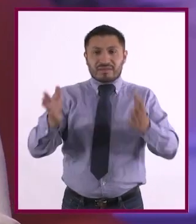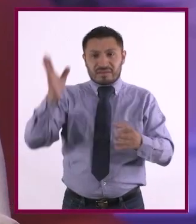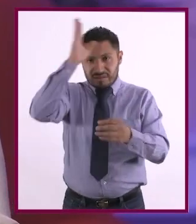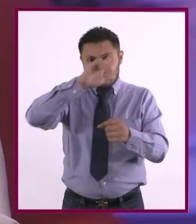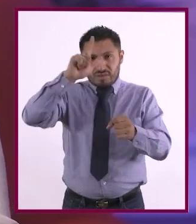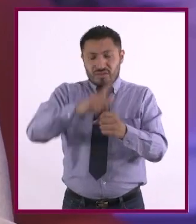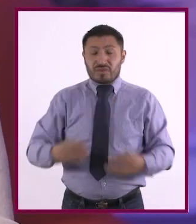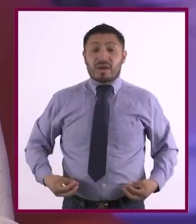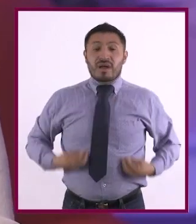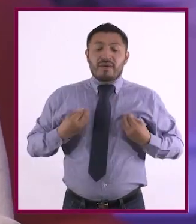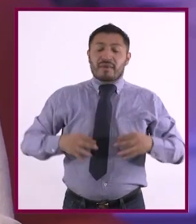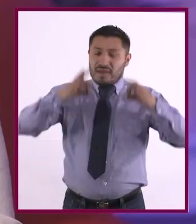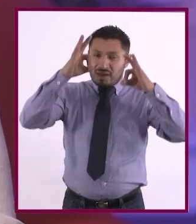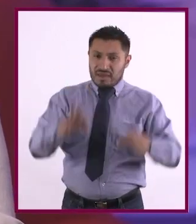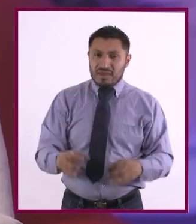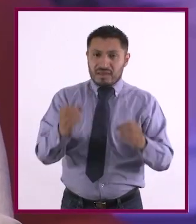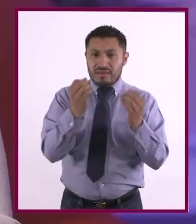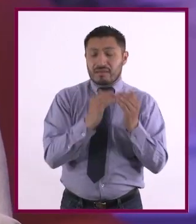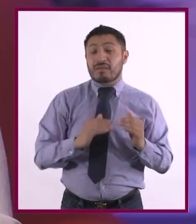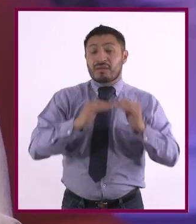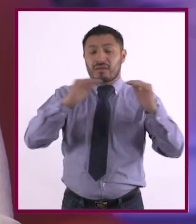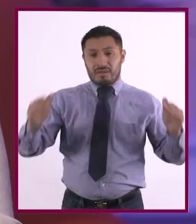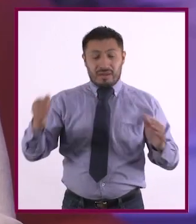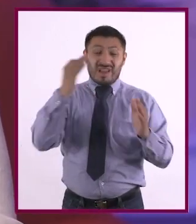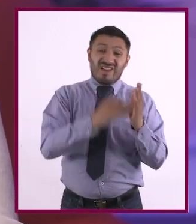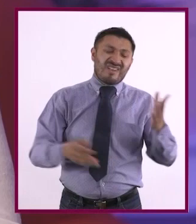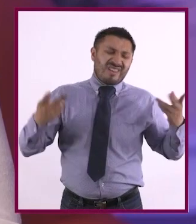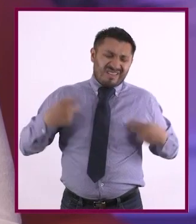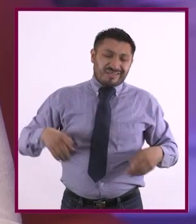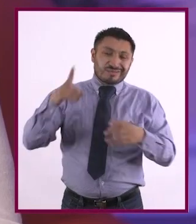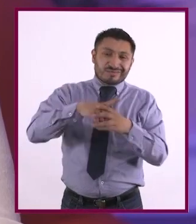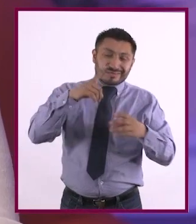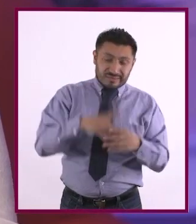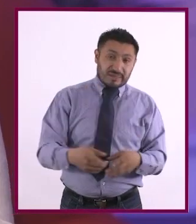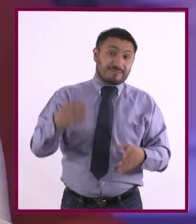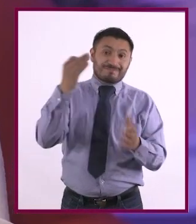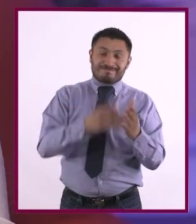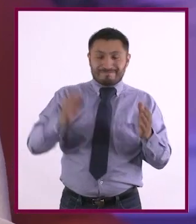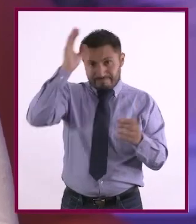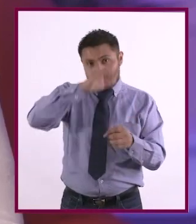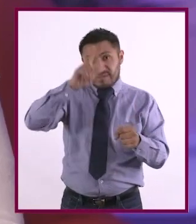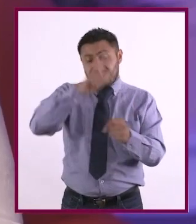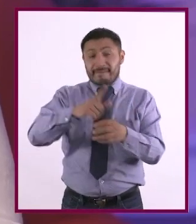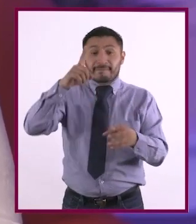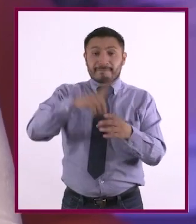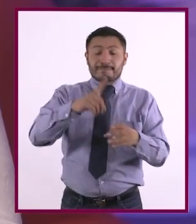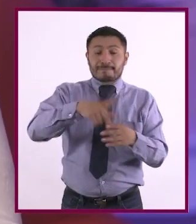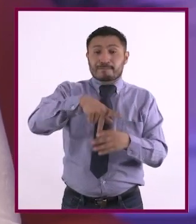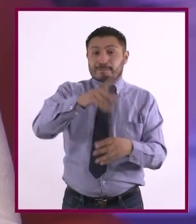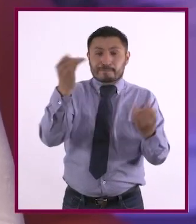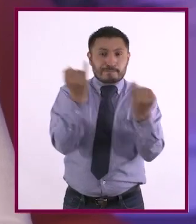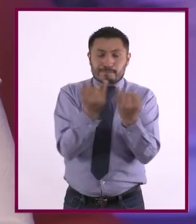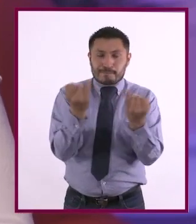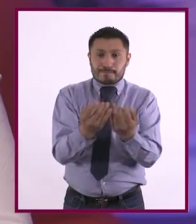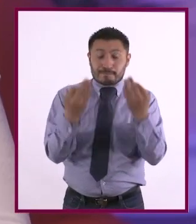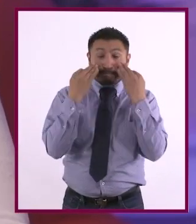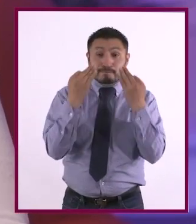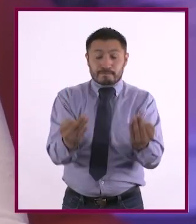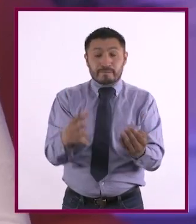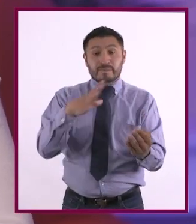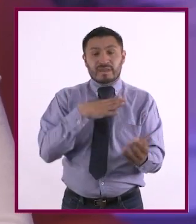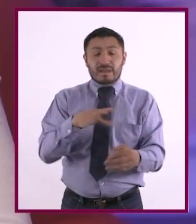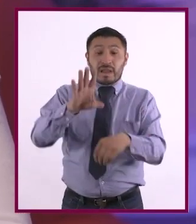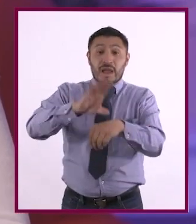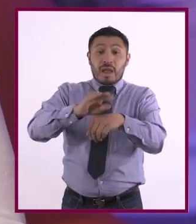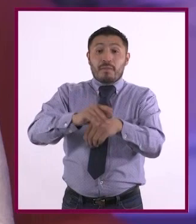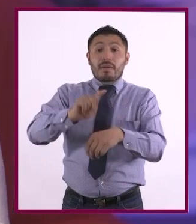la solidaridad. Ante la falta de donadores de órganos, es evidente una falta de cultura de la donación, pero también resulta evidente que el consentimiento